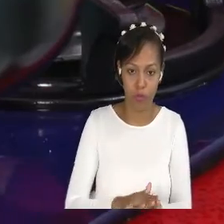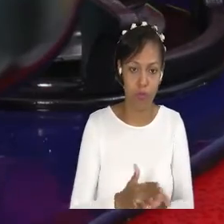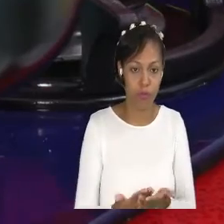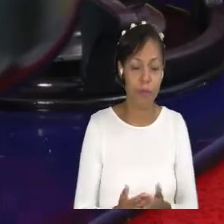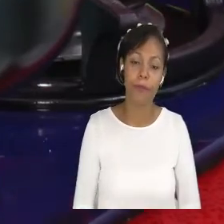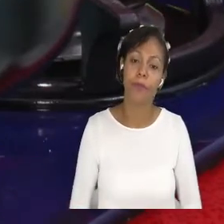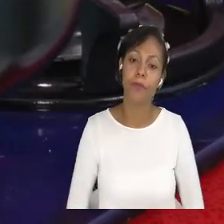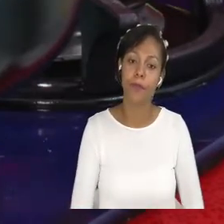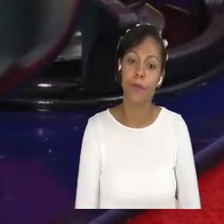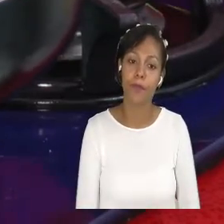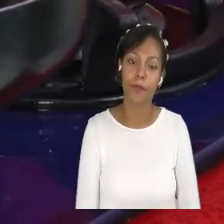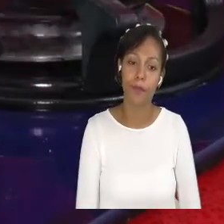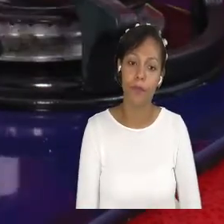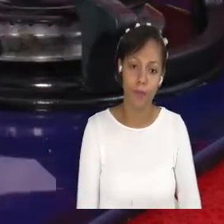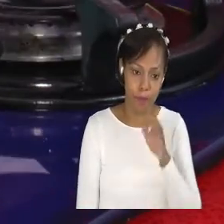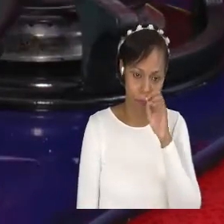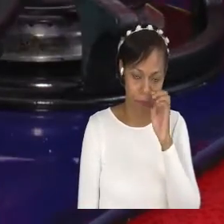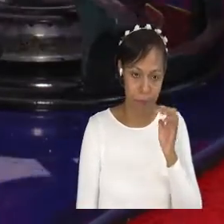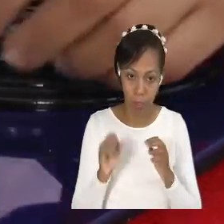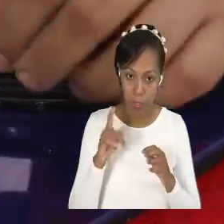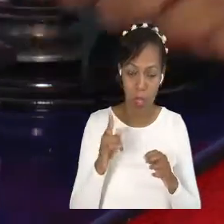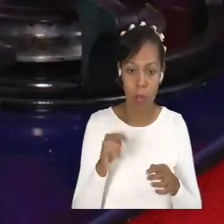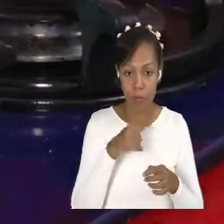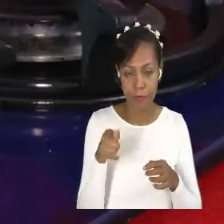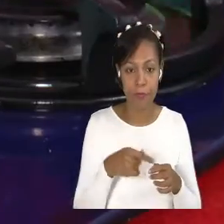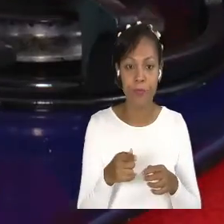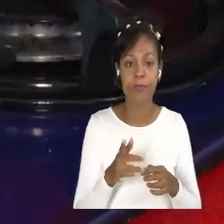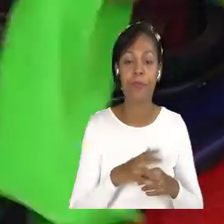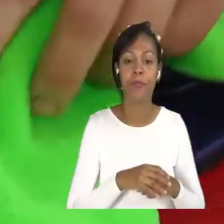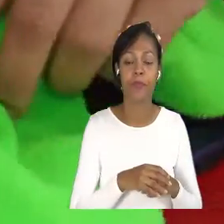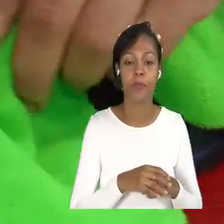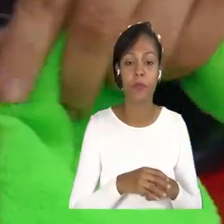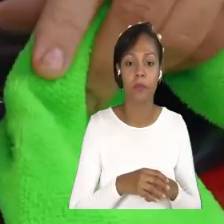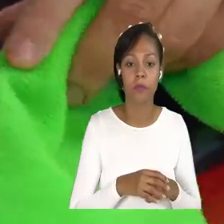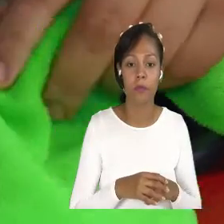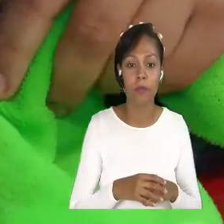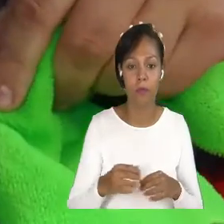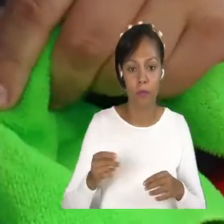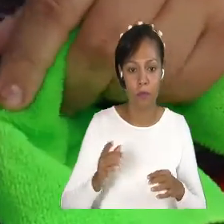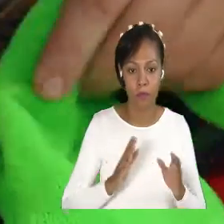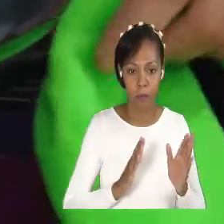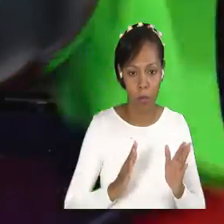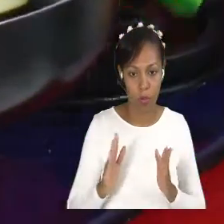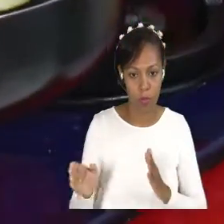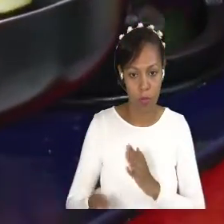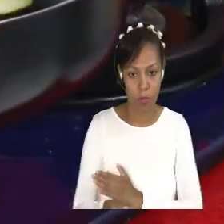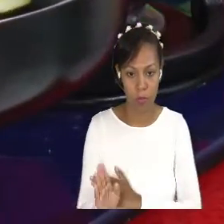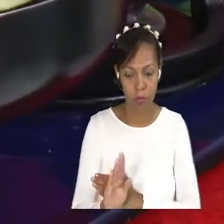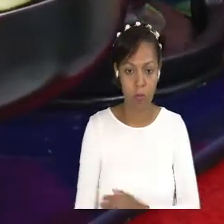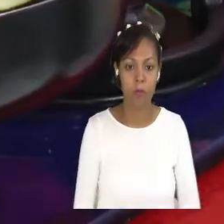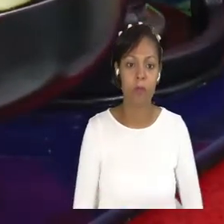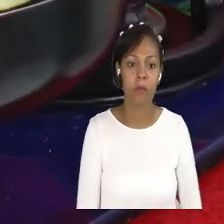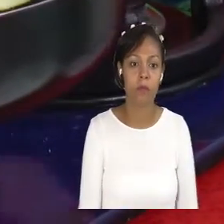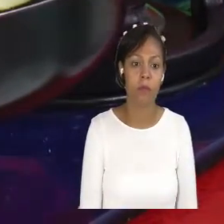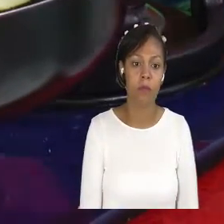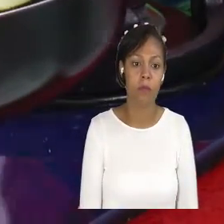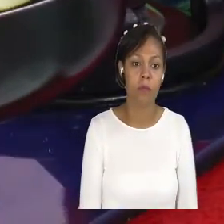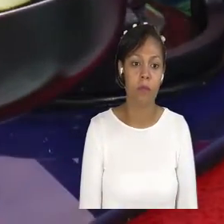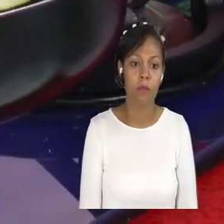Esto, quitándole las semillas. Ok, vamos entonces. Quitándole las semillas. A pelar por aquí